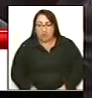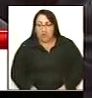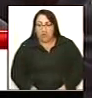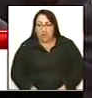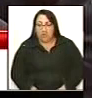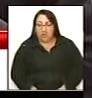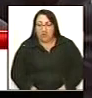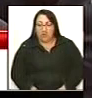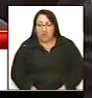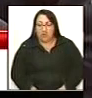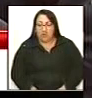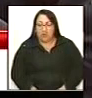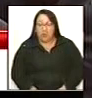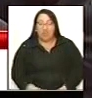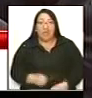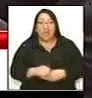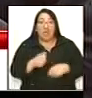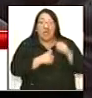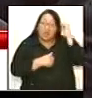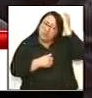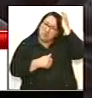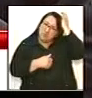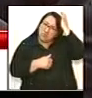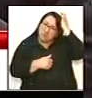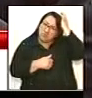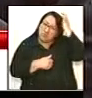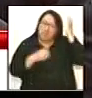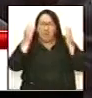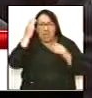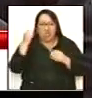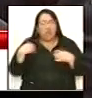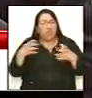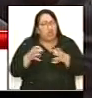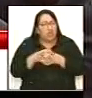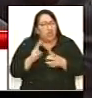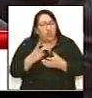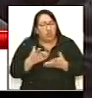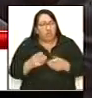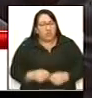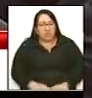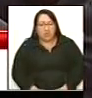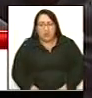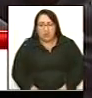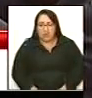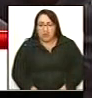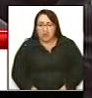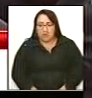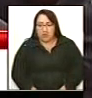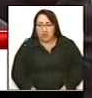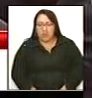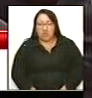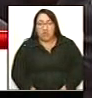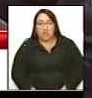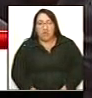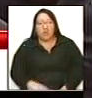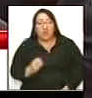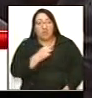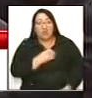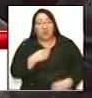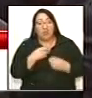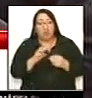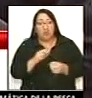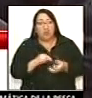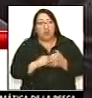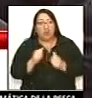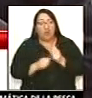en la Academia de la Magistratura, tenemos que evaluar dos criterios en la magistratura o en el Ministerio Público en general